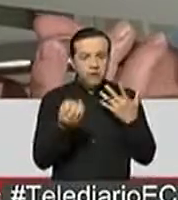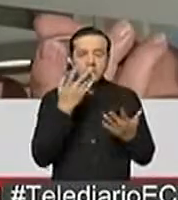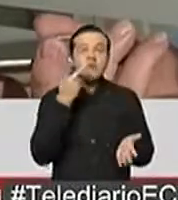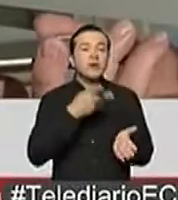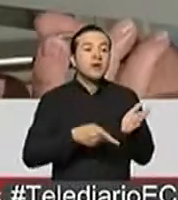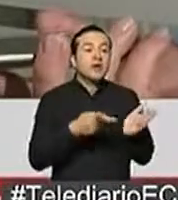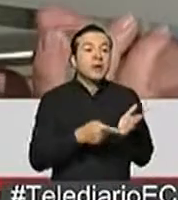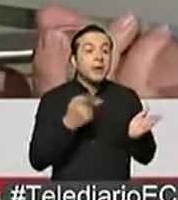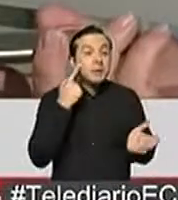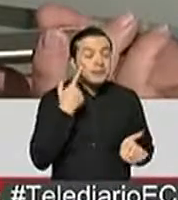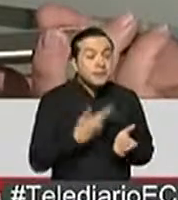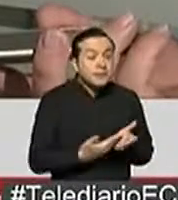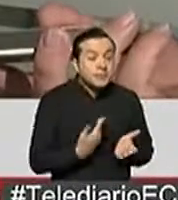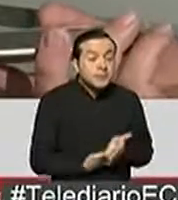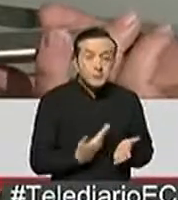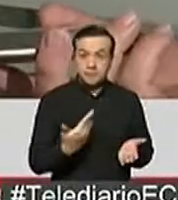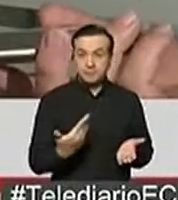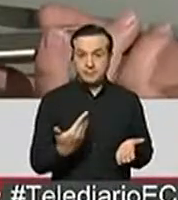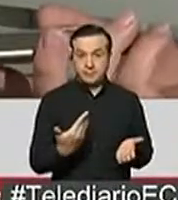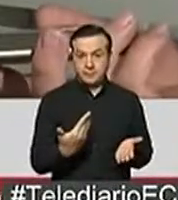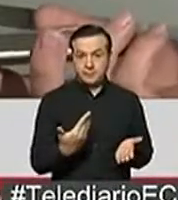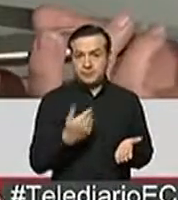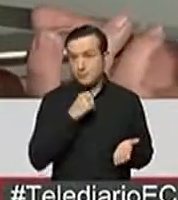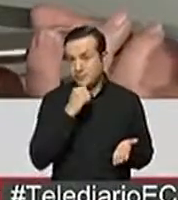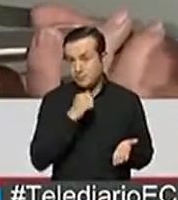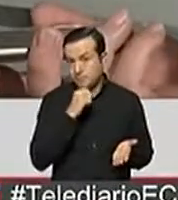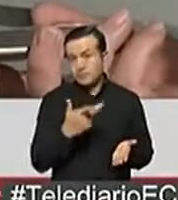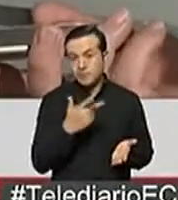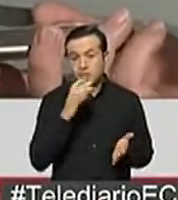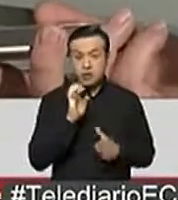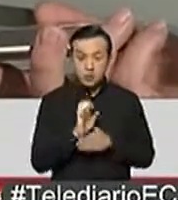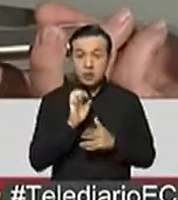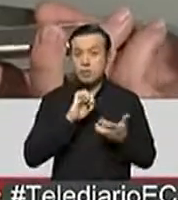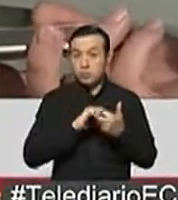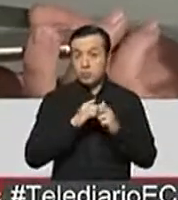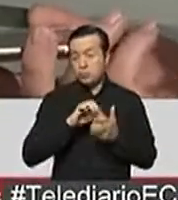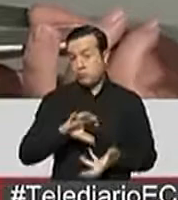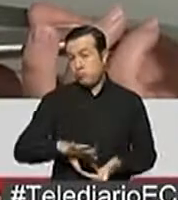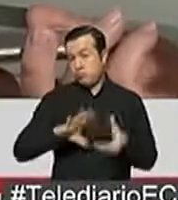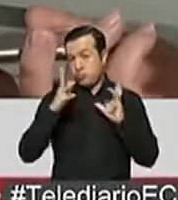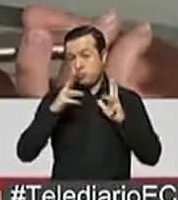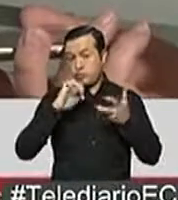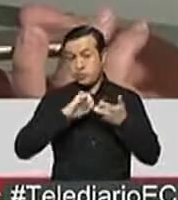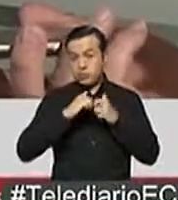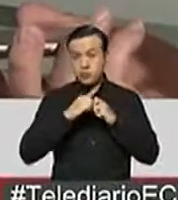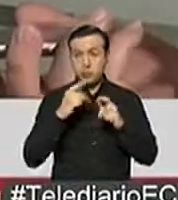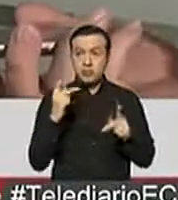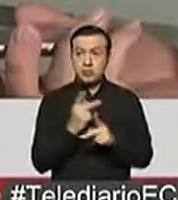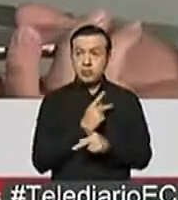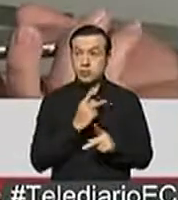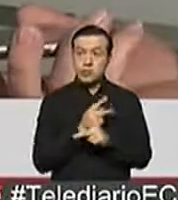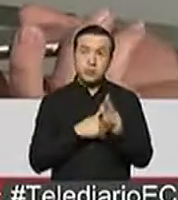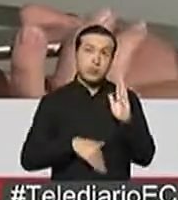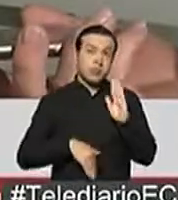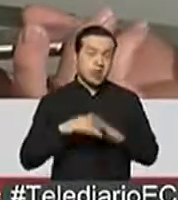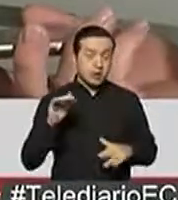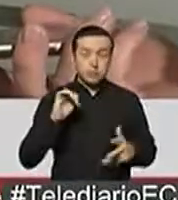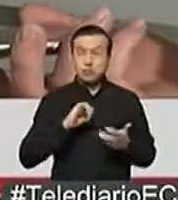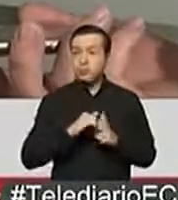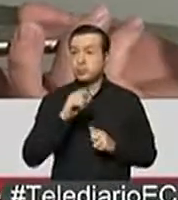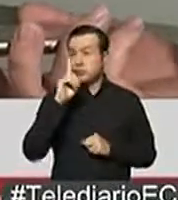hechos. El Ecuador ha vivido un proceso de conmoción que avanzó más allá de lo